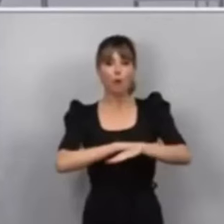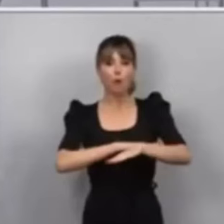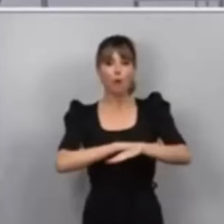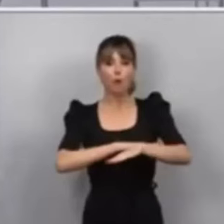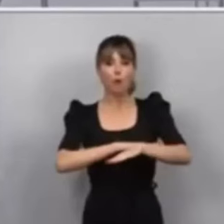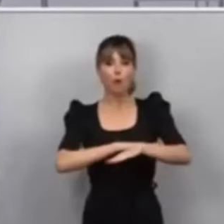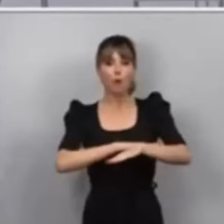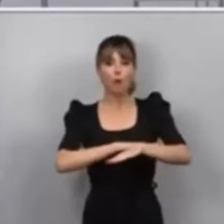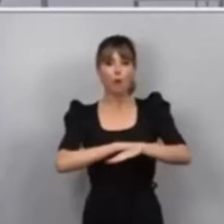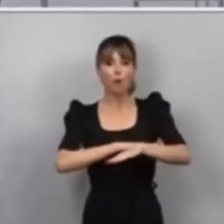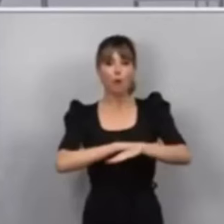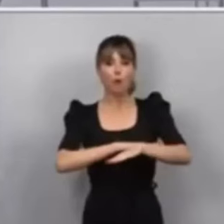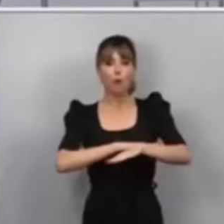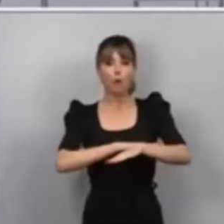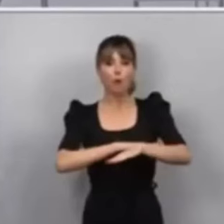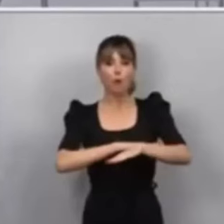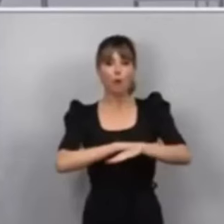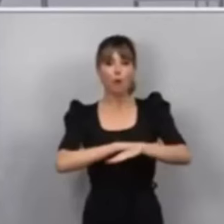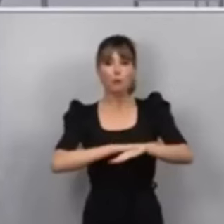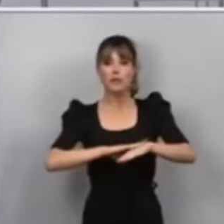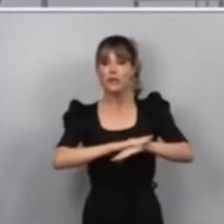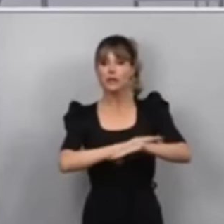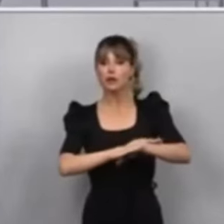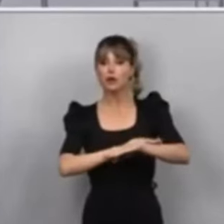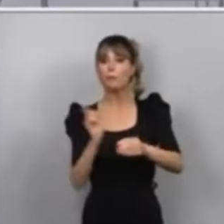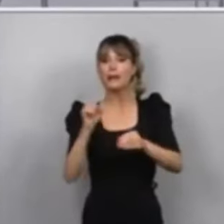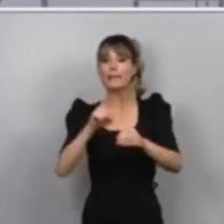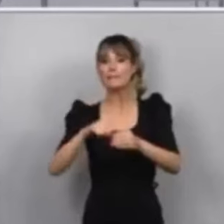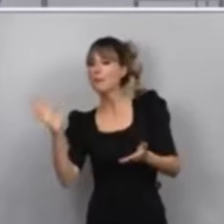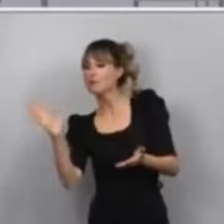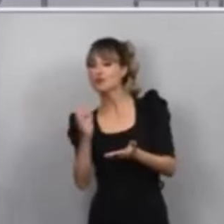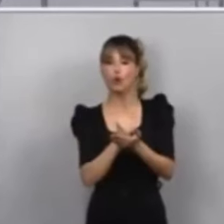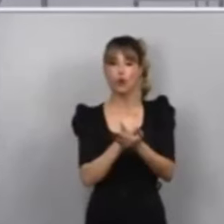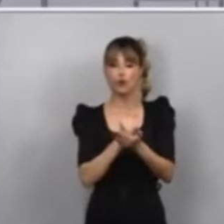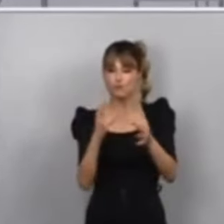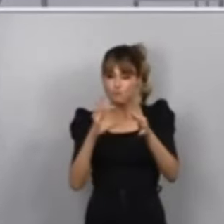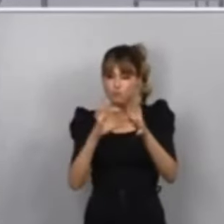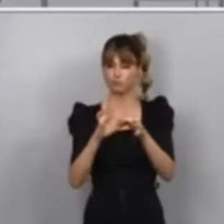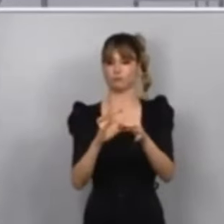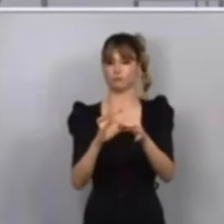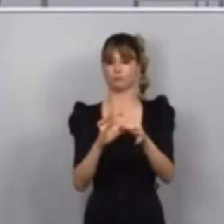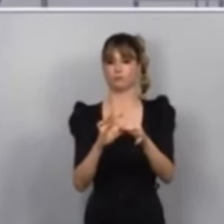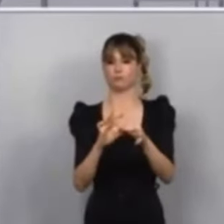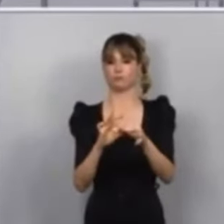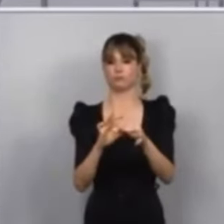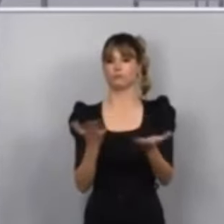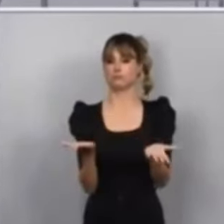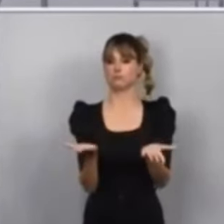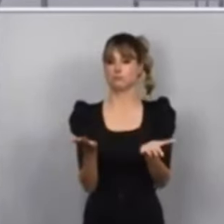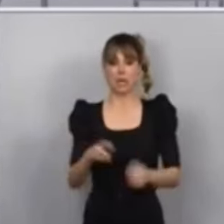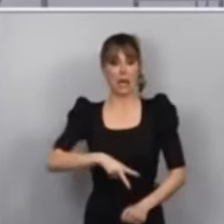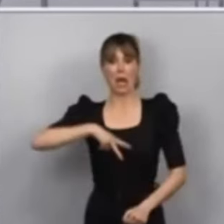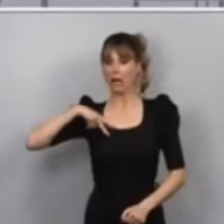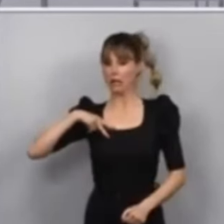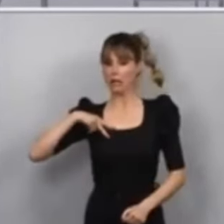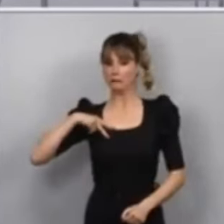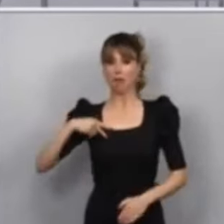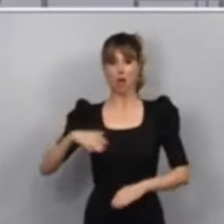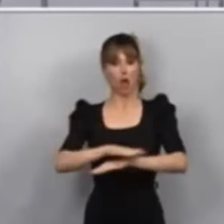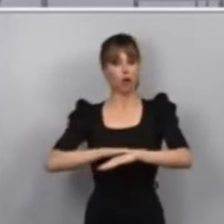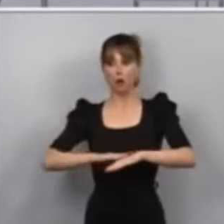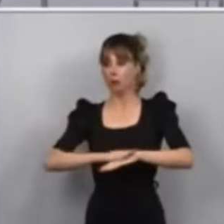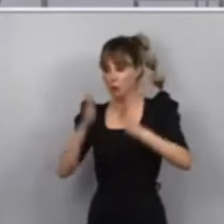servidores públicos como él dice ni nada parecido y por tanto yo lo que les puedo trasladar con carácter general es que el gobierno está